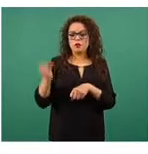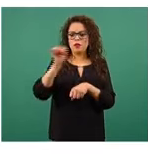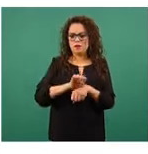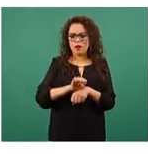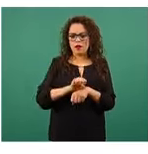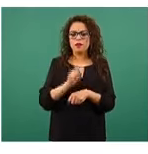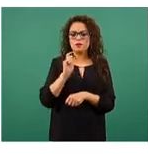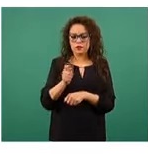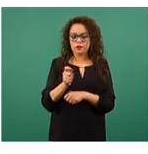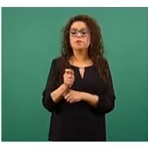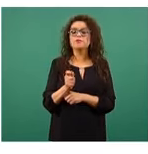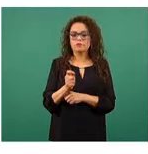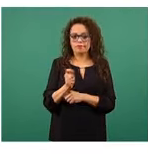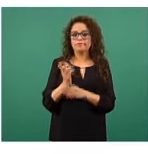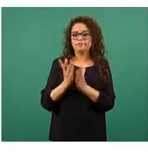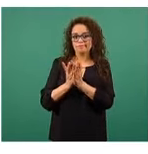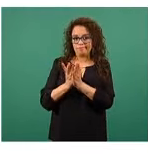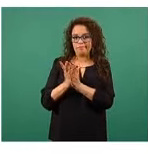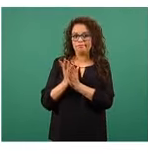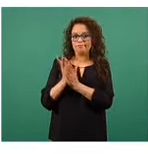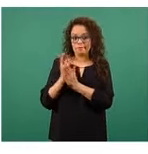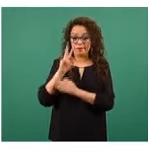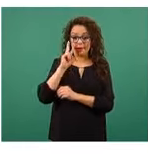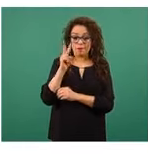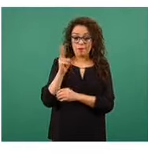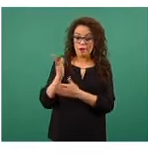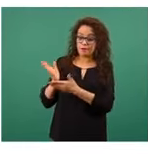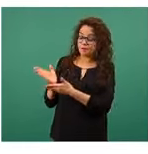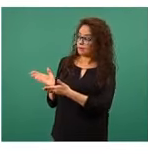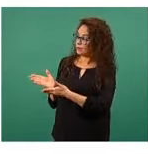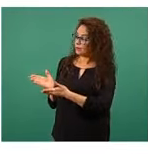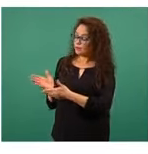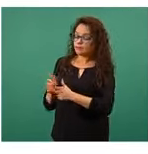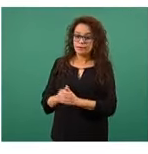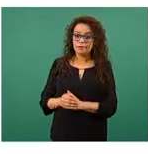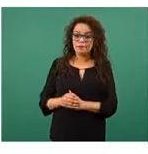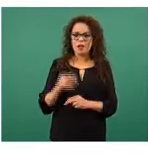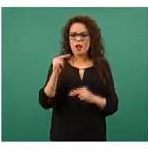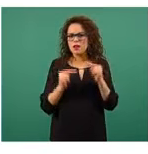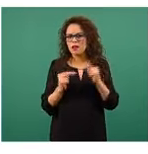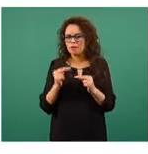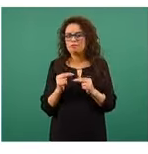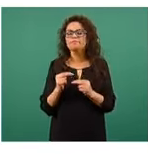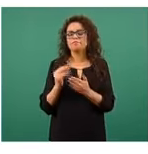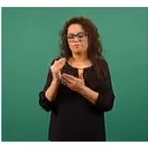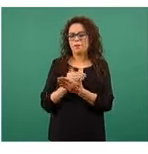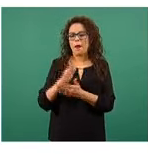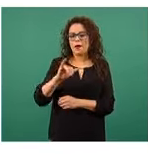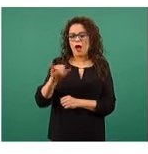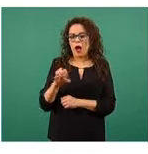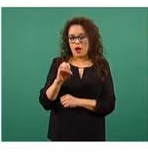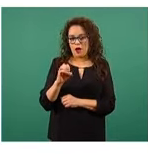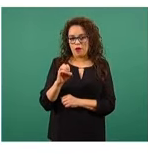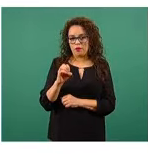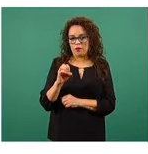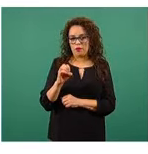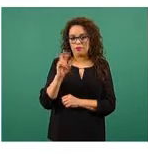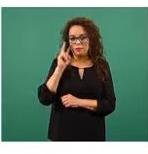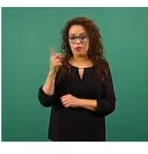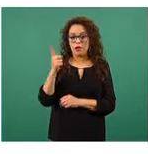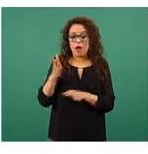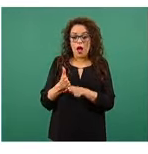sido ascendente. Todavía es un nivel bajo, vemos que está obviamente en una basal cuando vemos el comportamiento epidémico